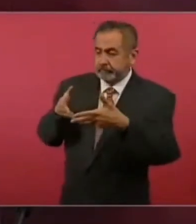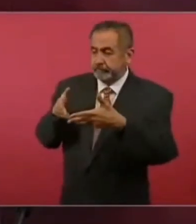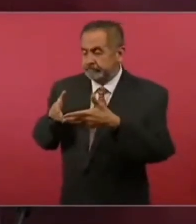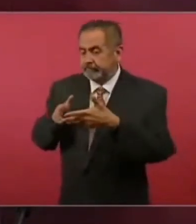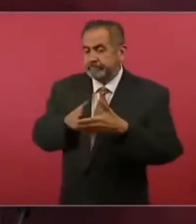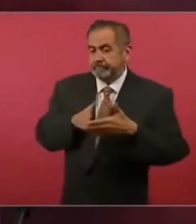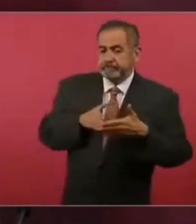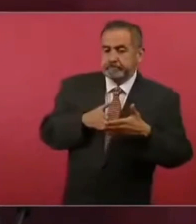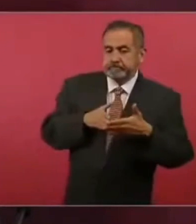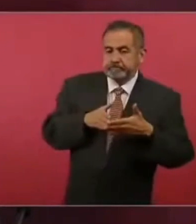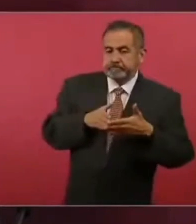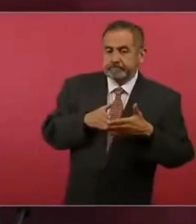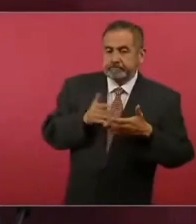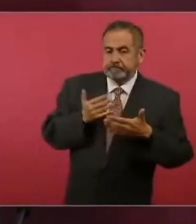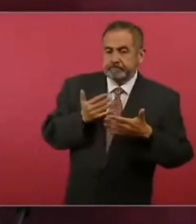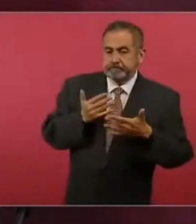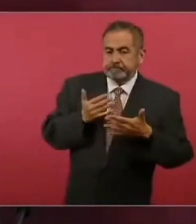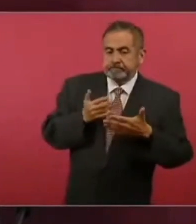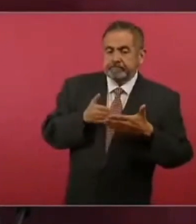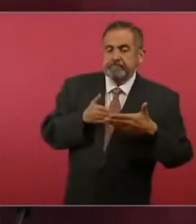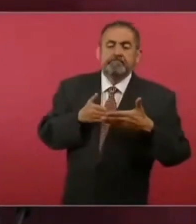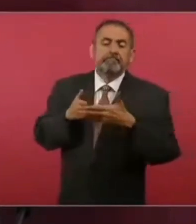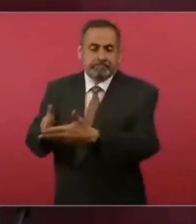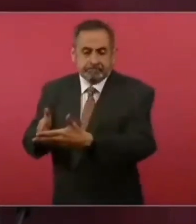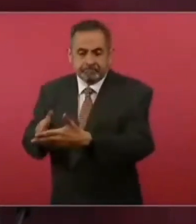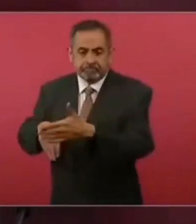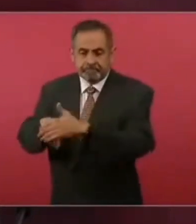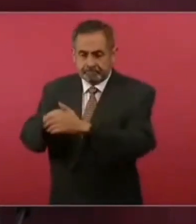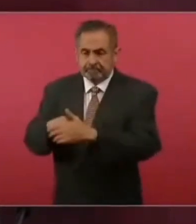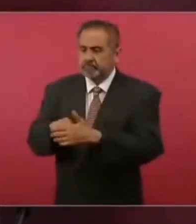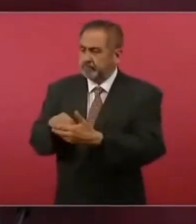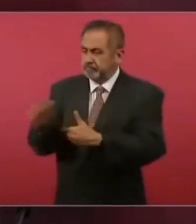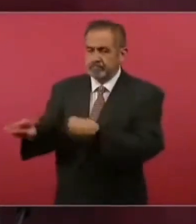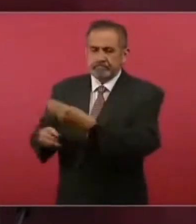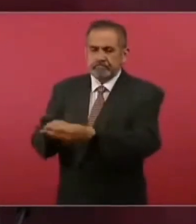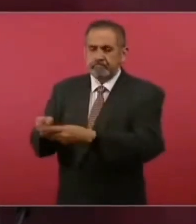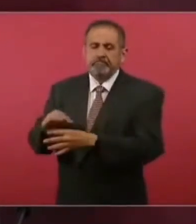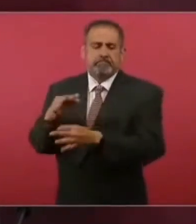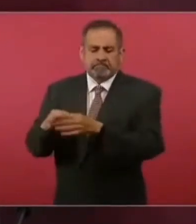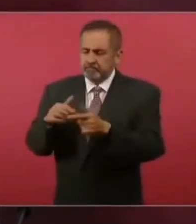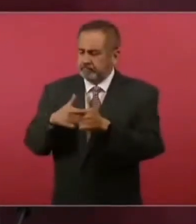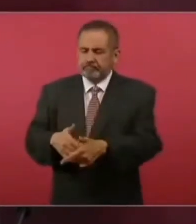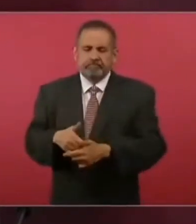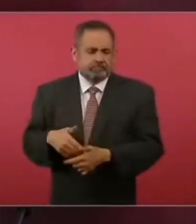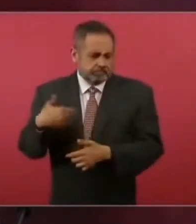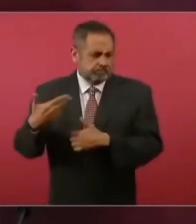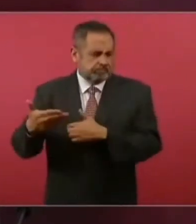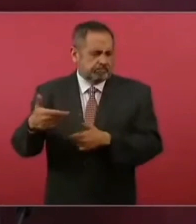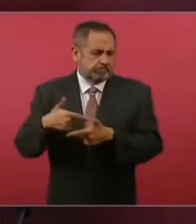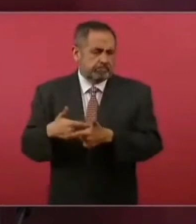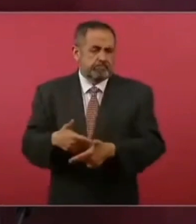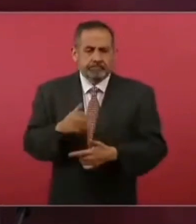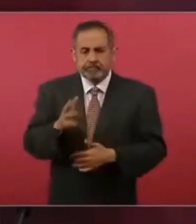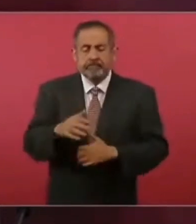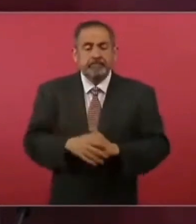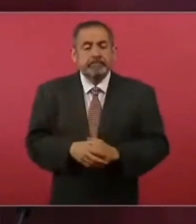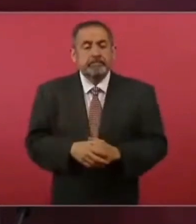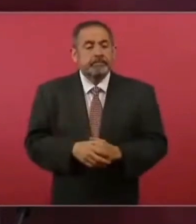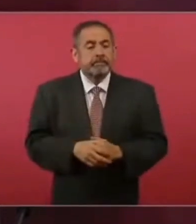Y sí, logramos nuestro propósito de ayudar y lo vamos a seguir haciendo